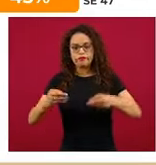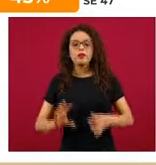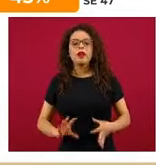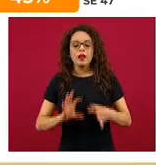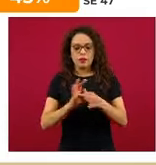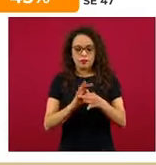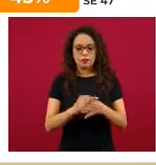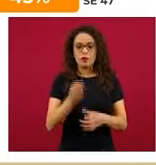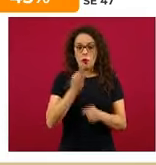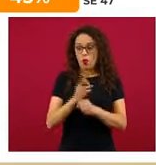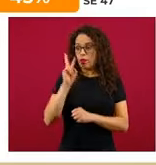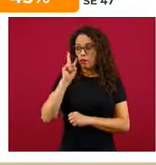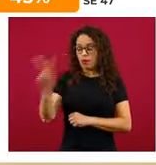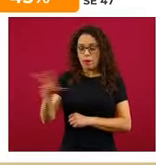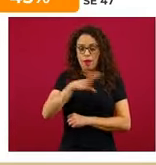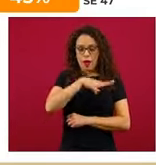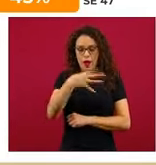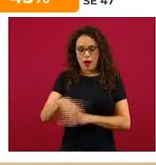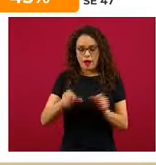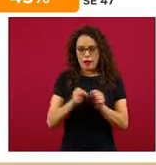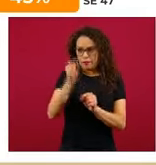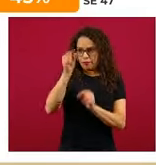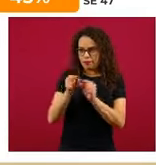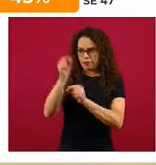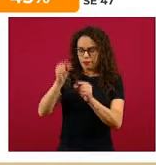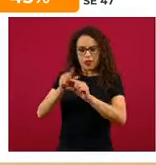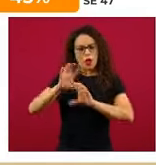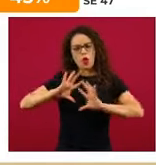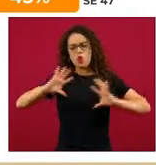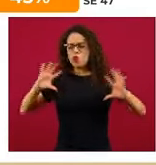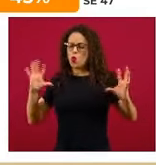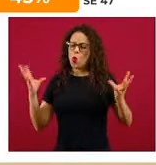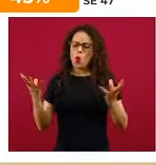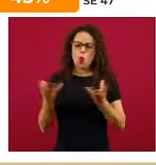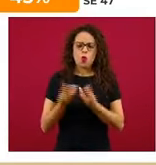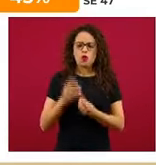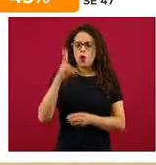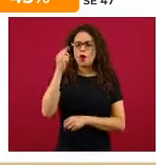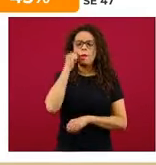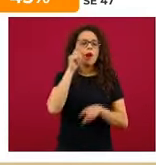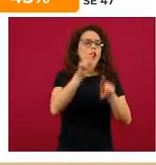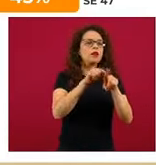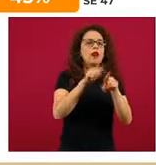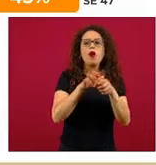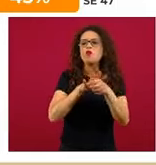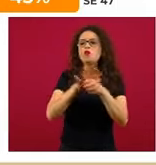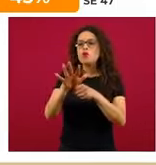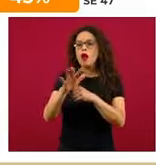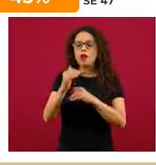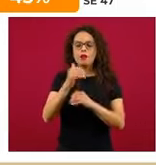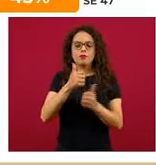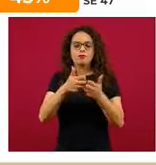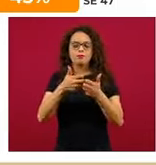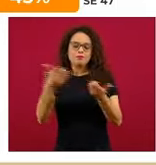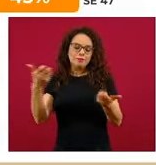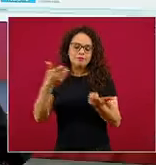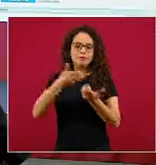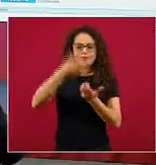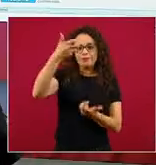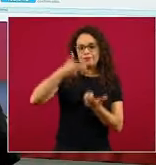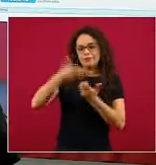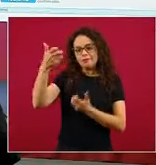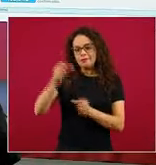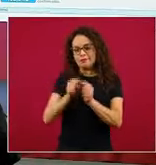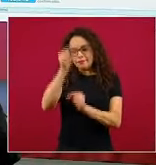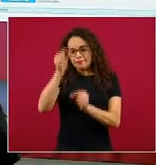la gráfica general es que la altura total, independientemente de los colores en los cuales está subdividida la barra, la